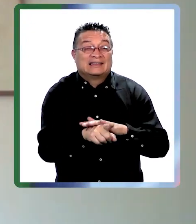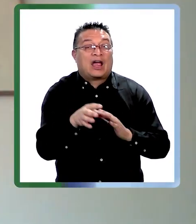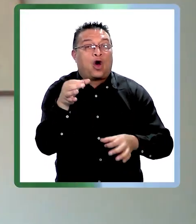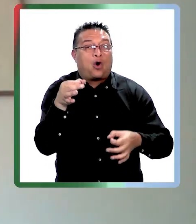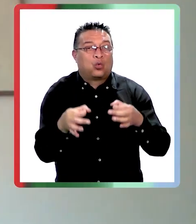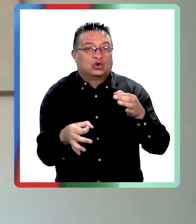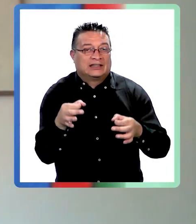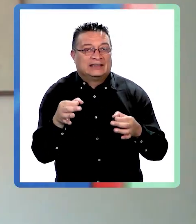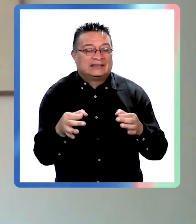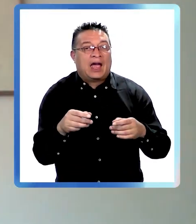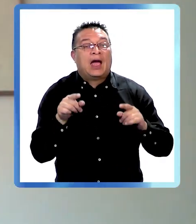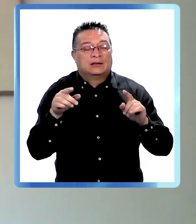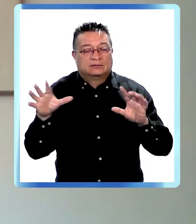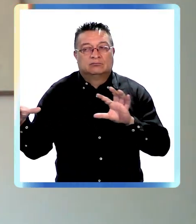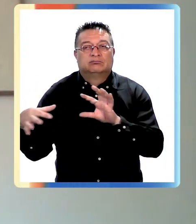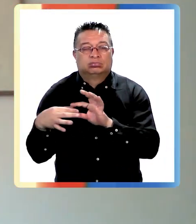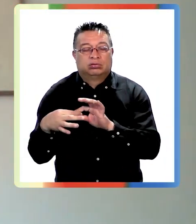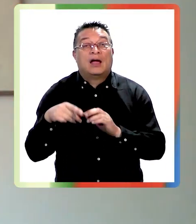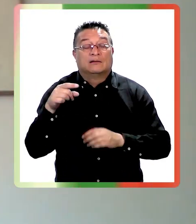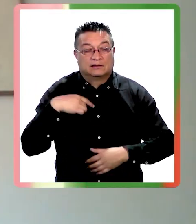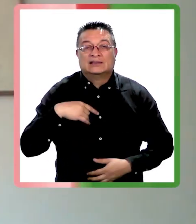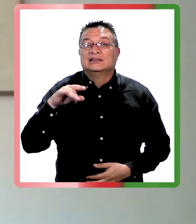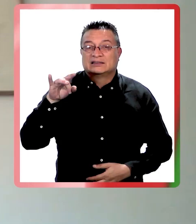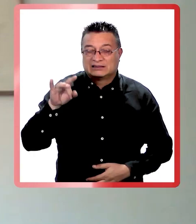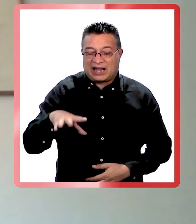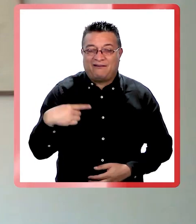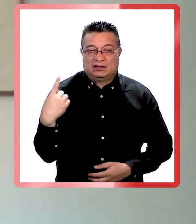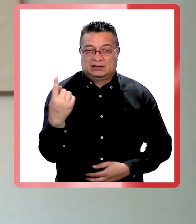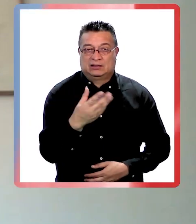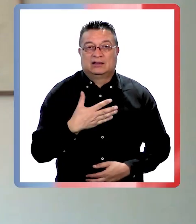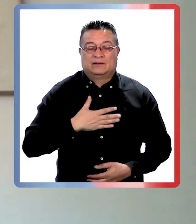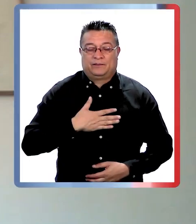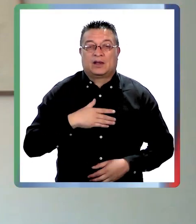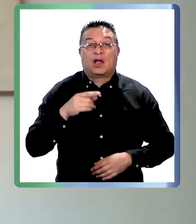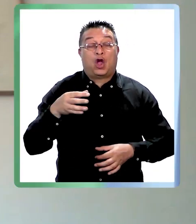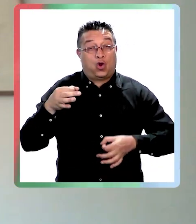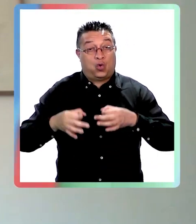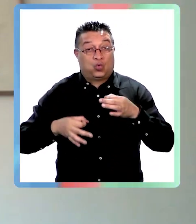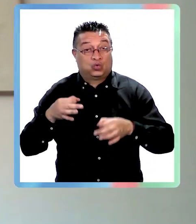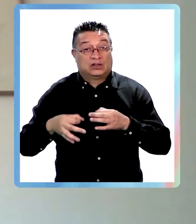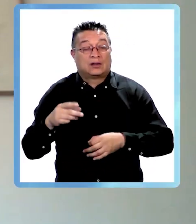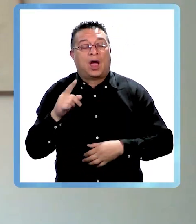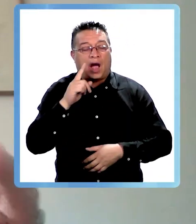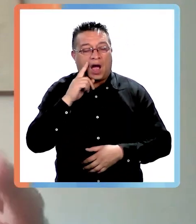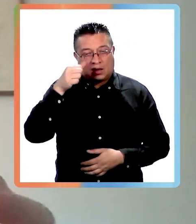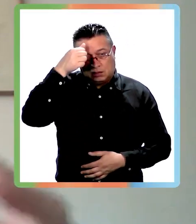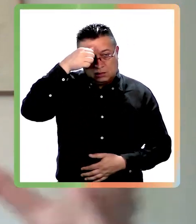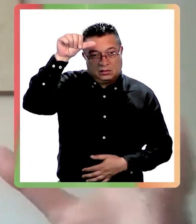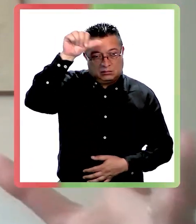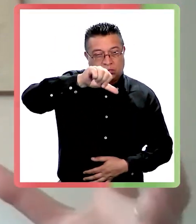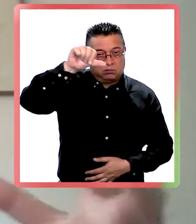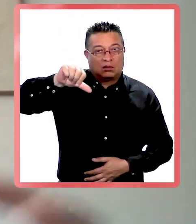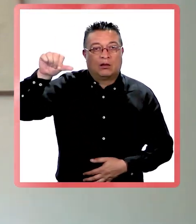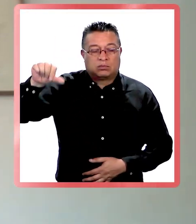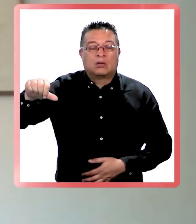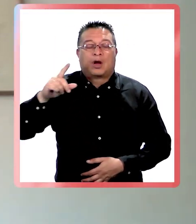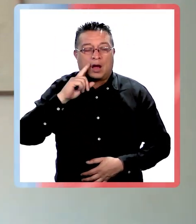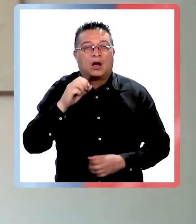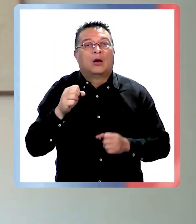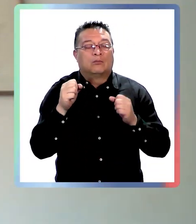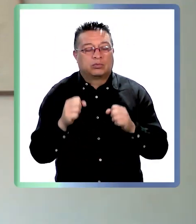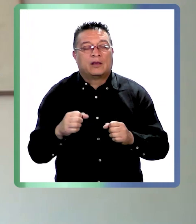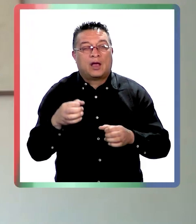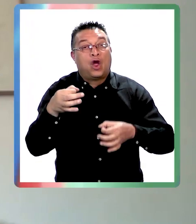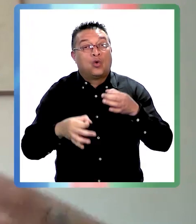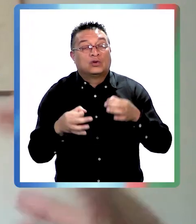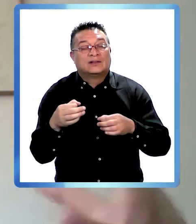justicia. Entonces nosotros sabemos que la justicia, o sea, que hay penas diferenciadas, que hay capacidad de